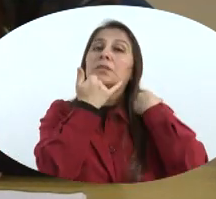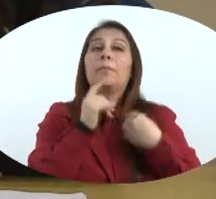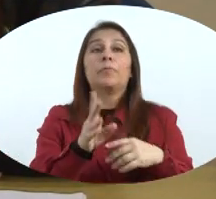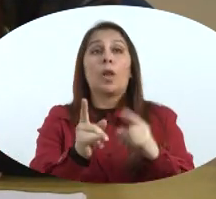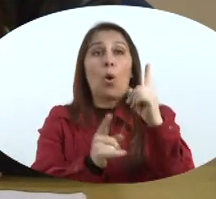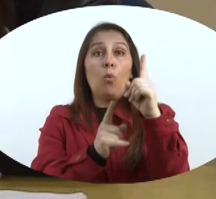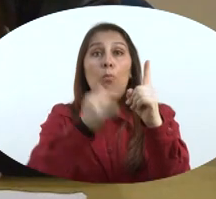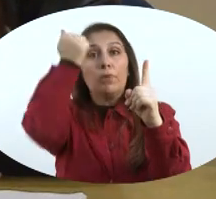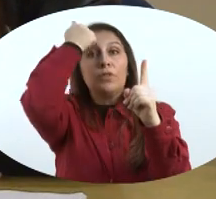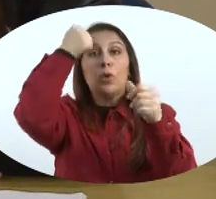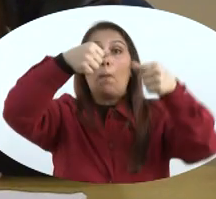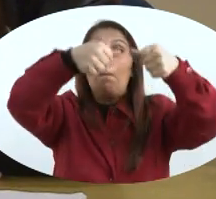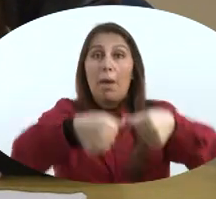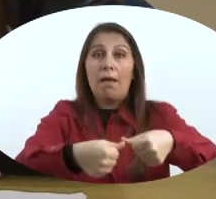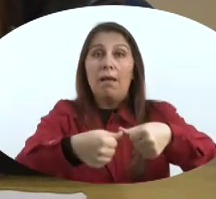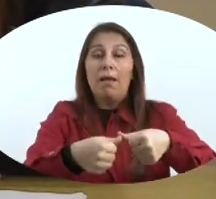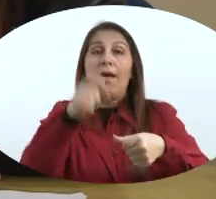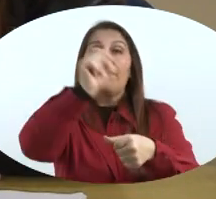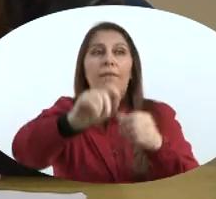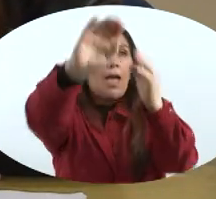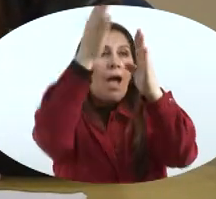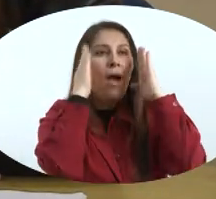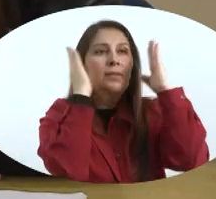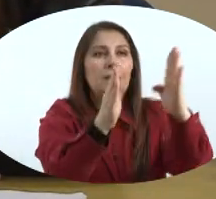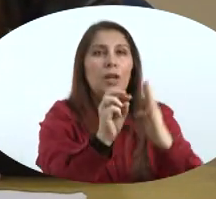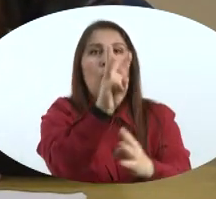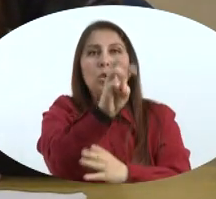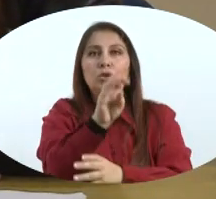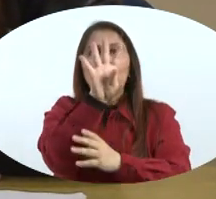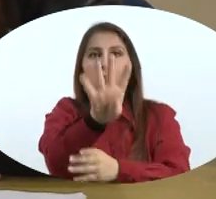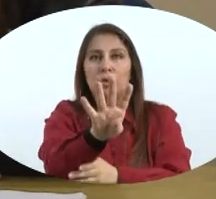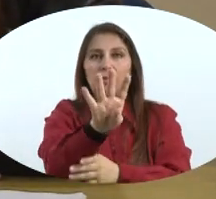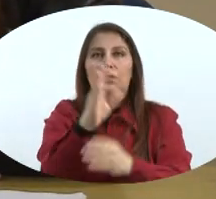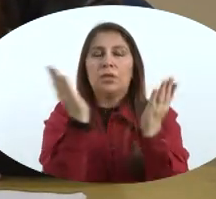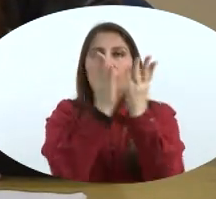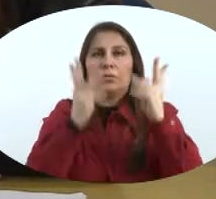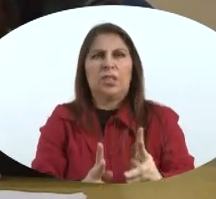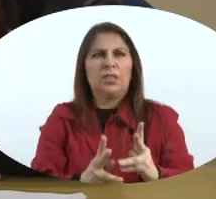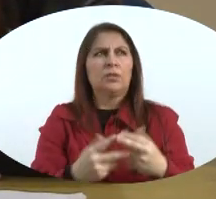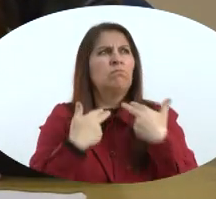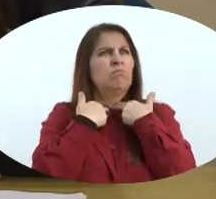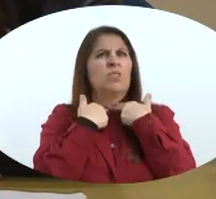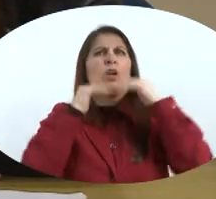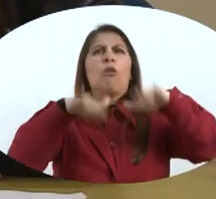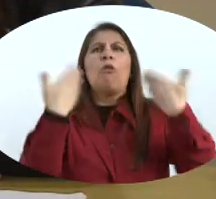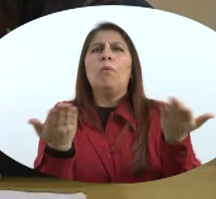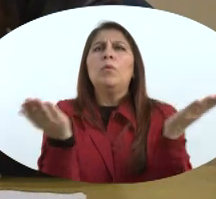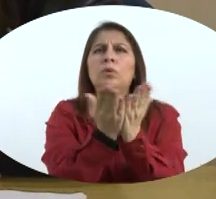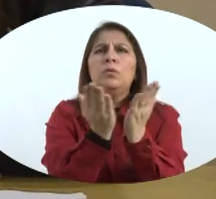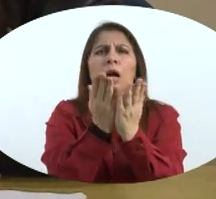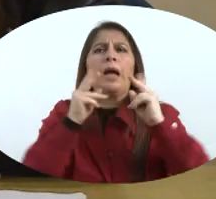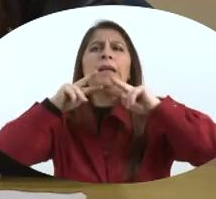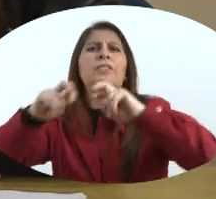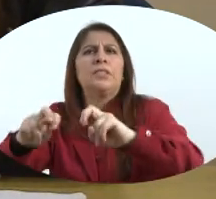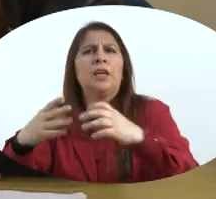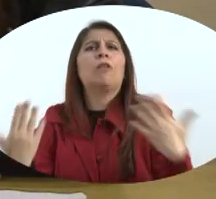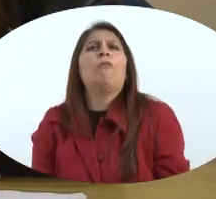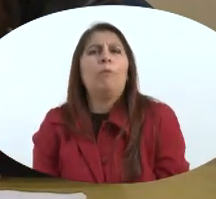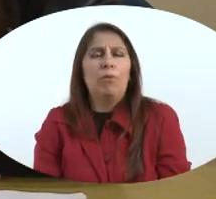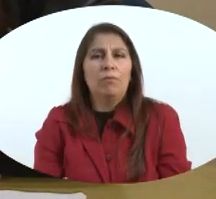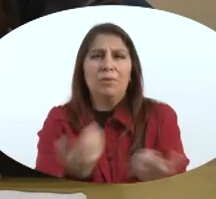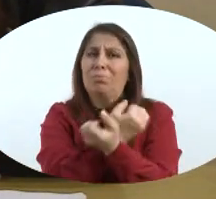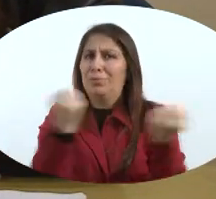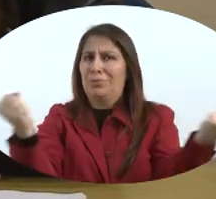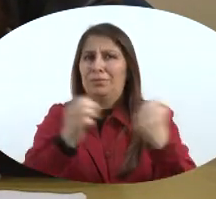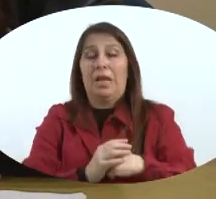profesor de planta le correspondería atender 84 estudiantes luego quien puede investigar así y es un problema muy grave que tenemos